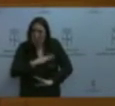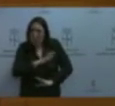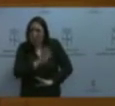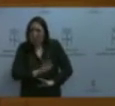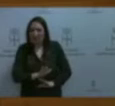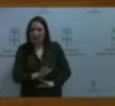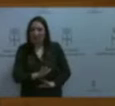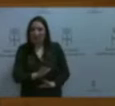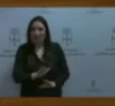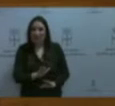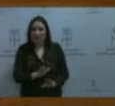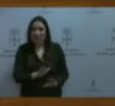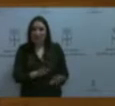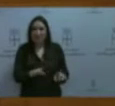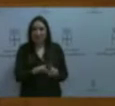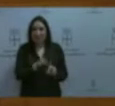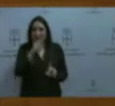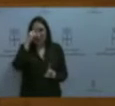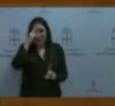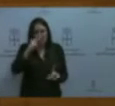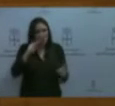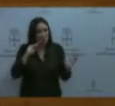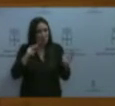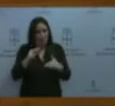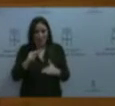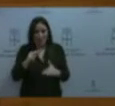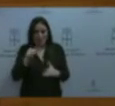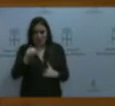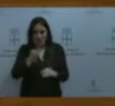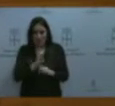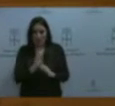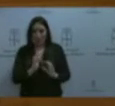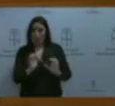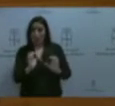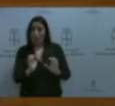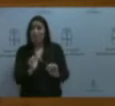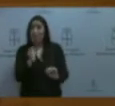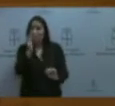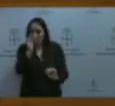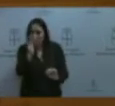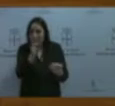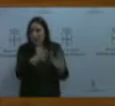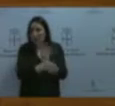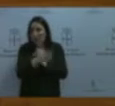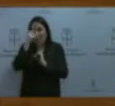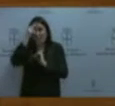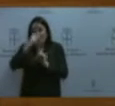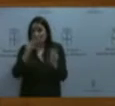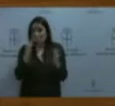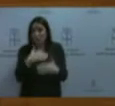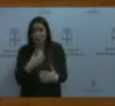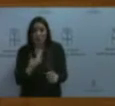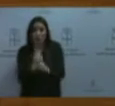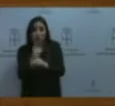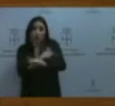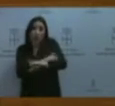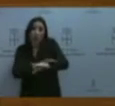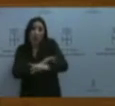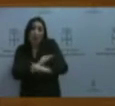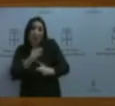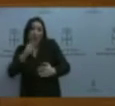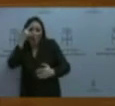es una absoluta falta de respeto a la Cámara, porque ya no le digo el respeto al Gobierno y el respeto a